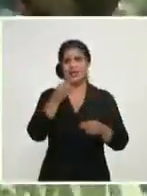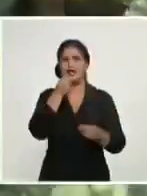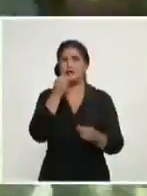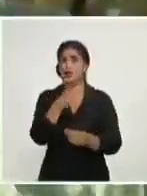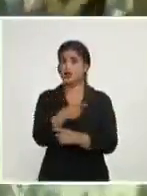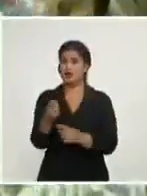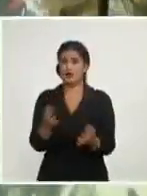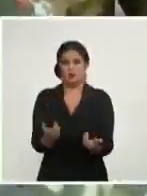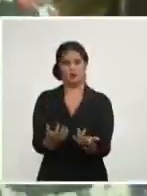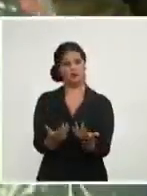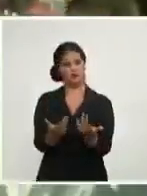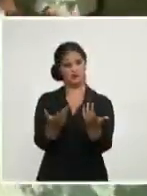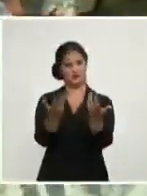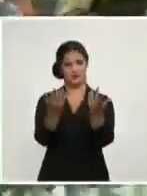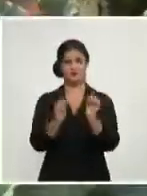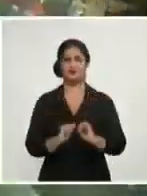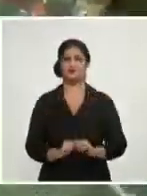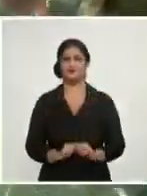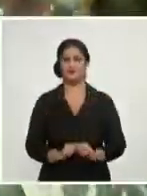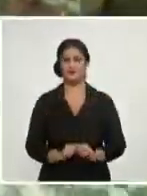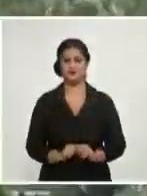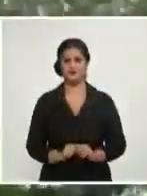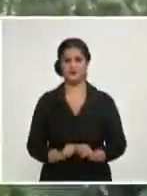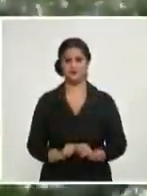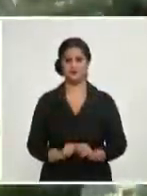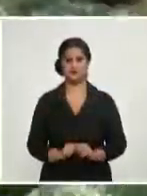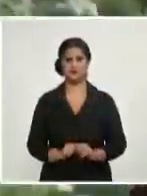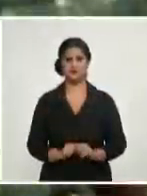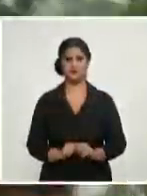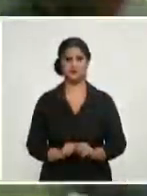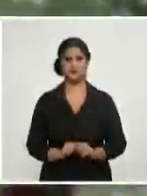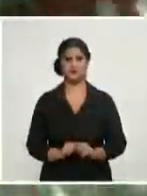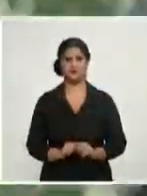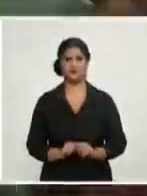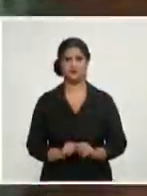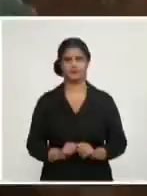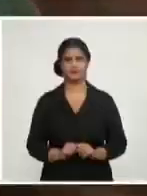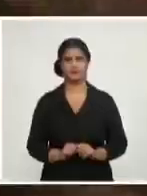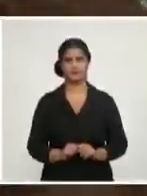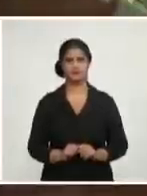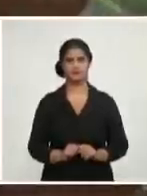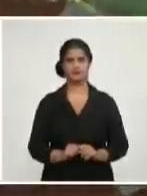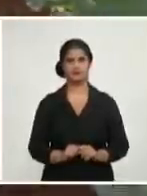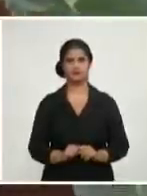Desde Cienfuegos, Ismary Barcia, Sistema Informativo de la Televisión Cubana.